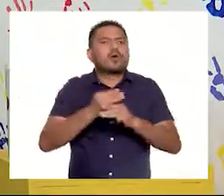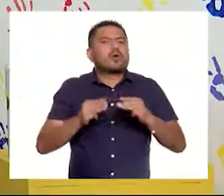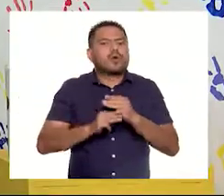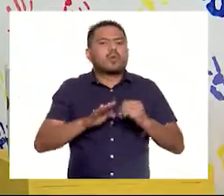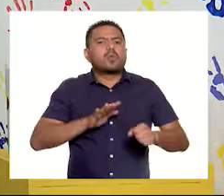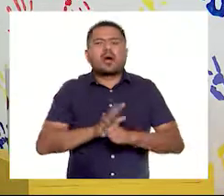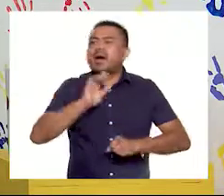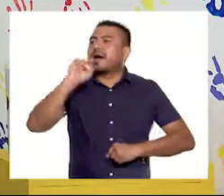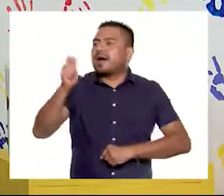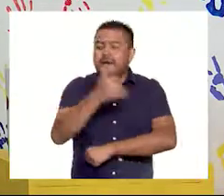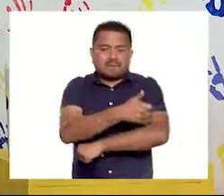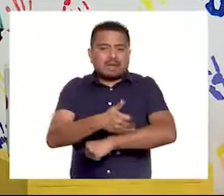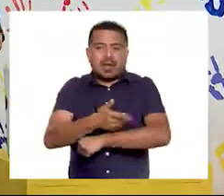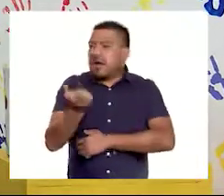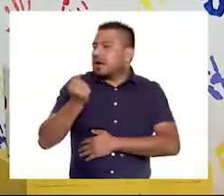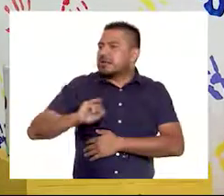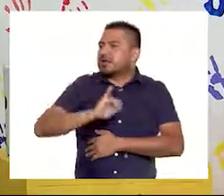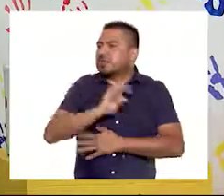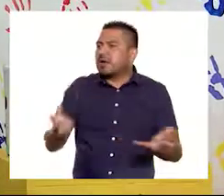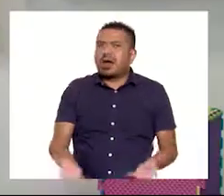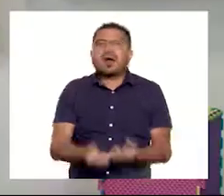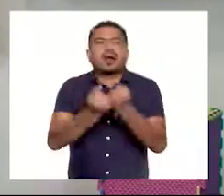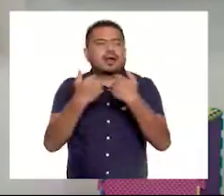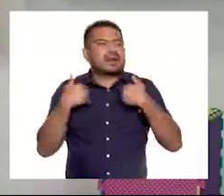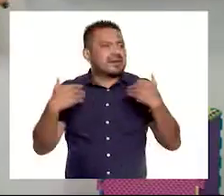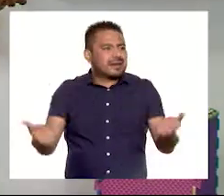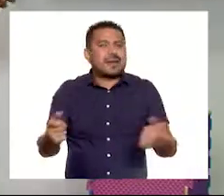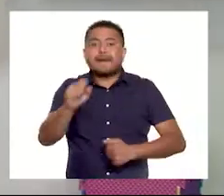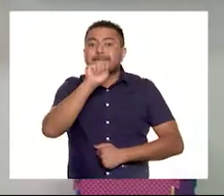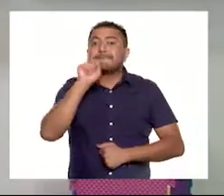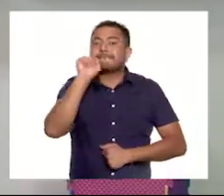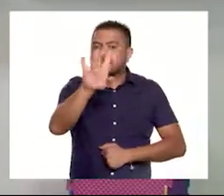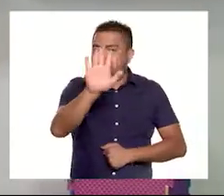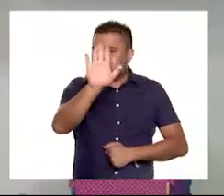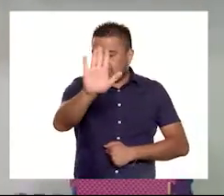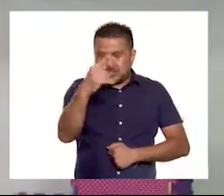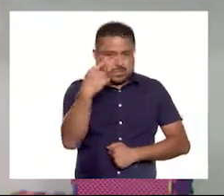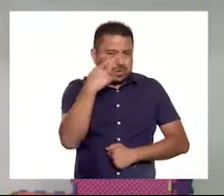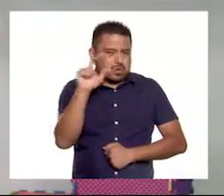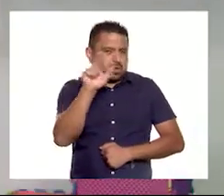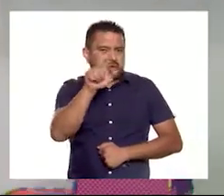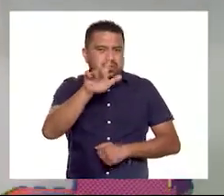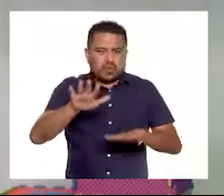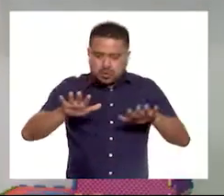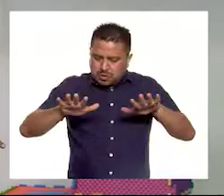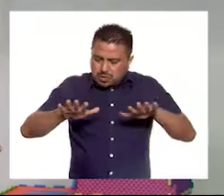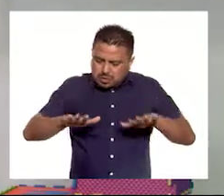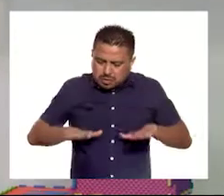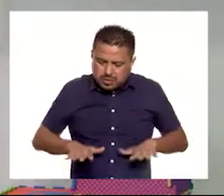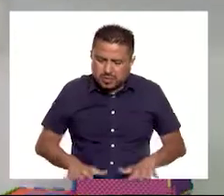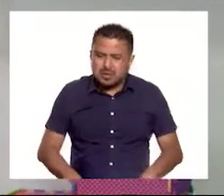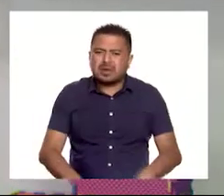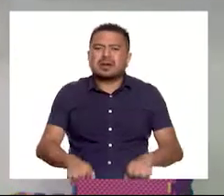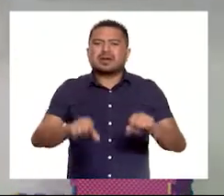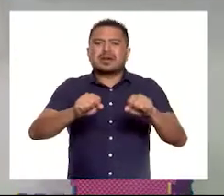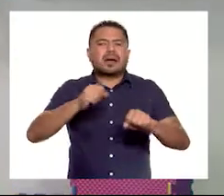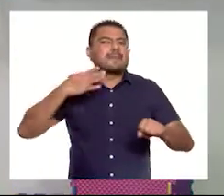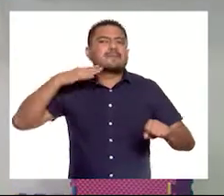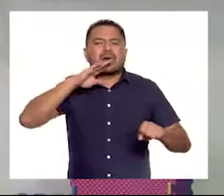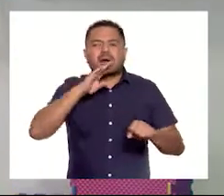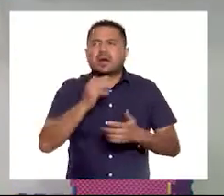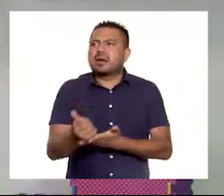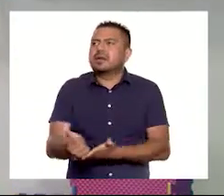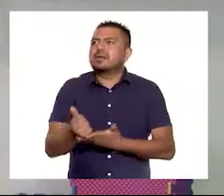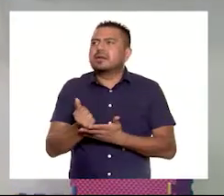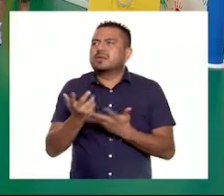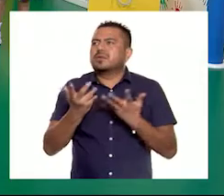su familia. Y así logró comprenderlos. También, fíjate, cuando tú metes tus manitas en los granos, ay, te